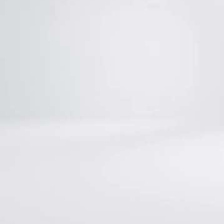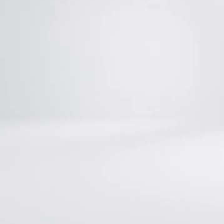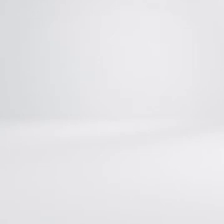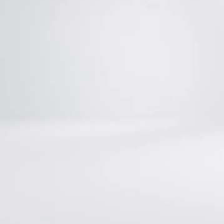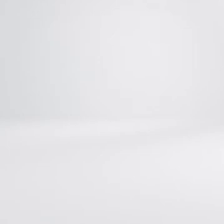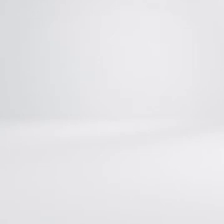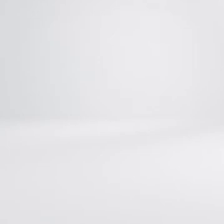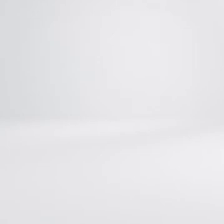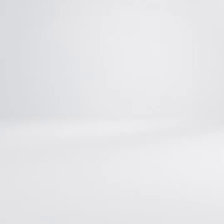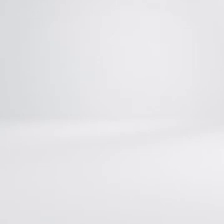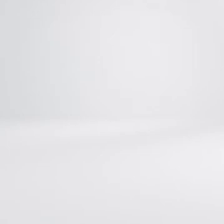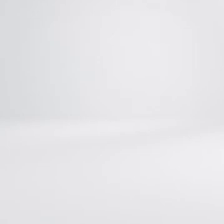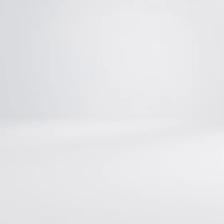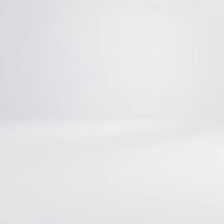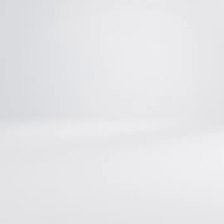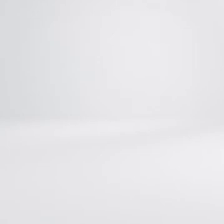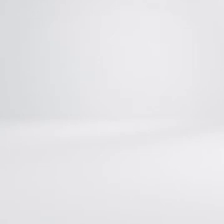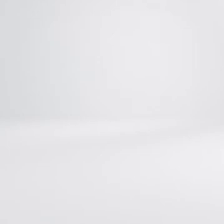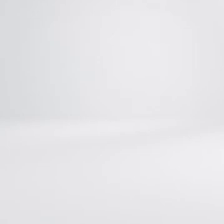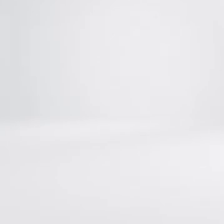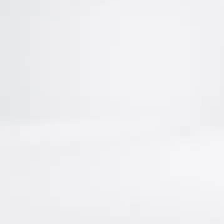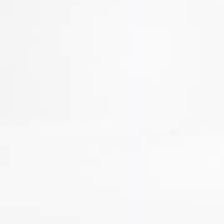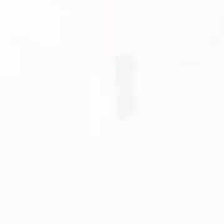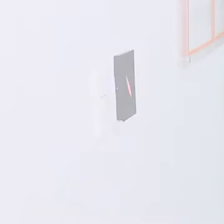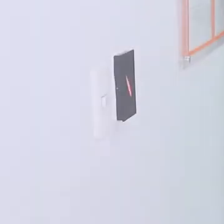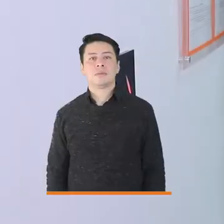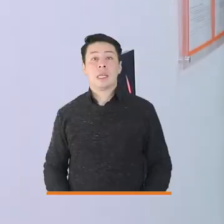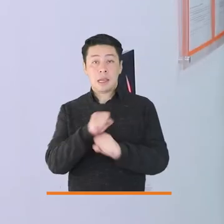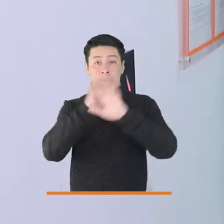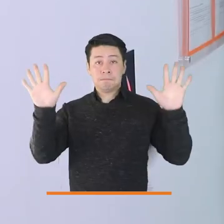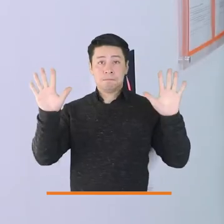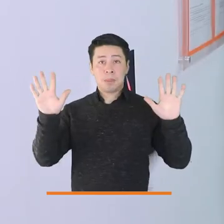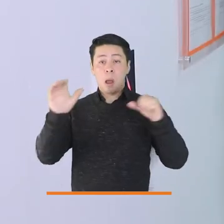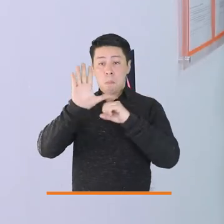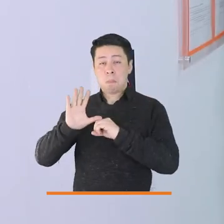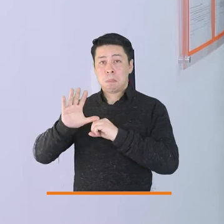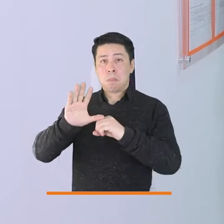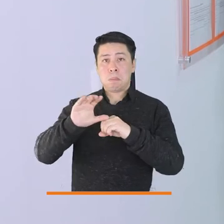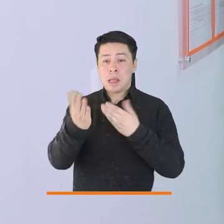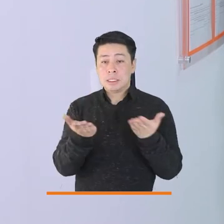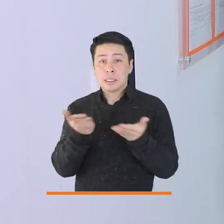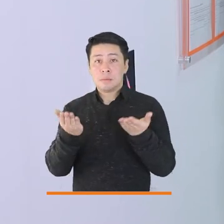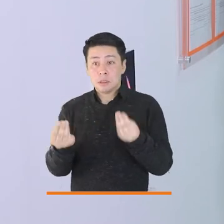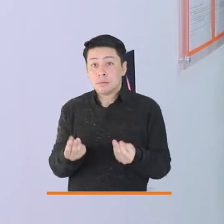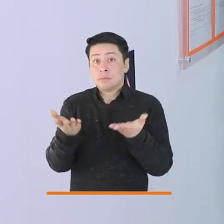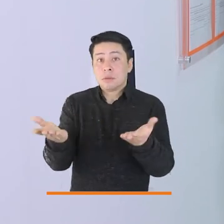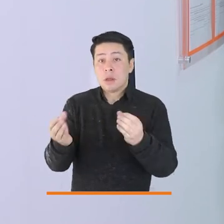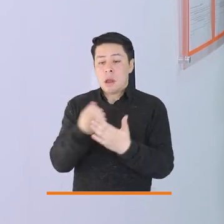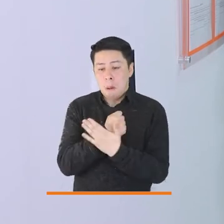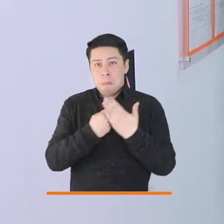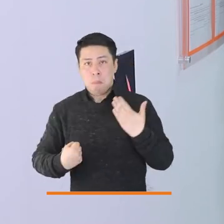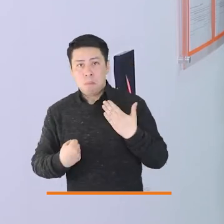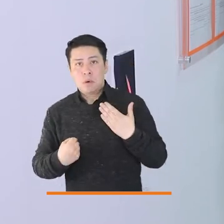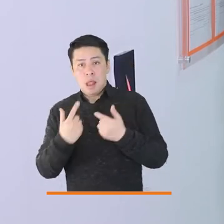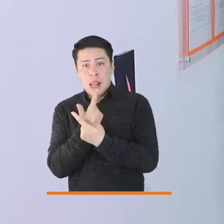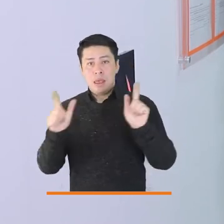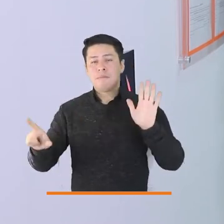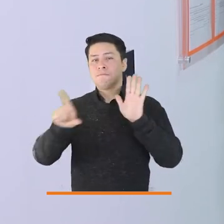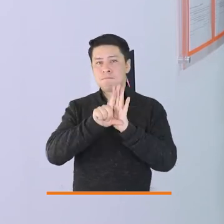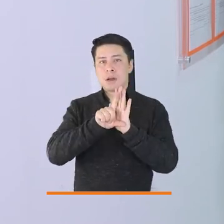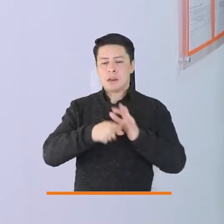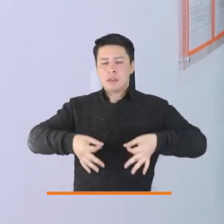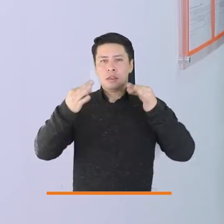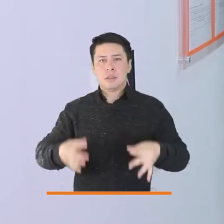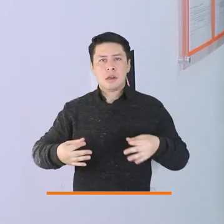Si no soy de Colombia, ¿me puedo hacer un aborto en Oriéntame? Sí, en Oriéntame ofrecemos el servicio de aborto libre,